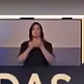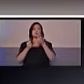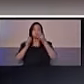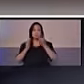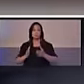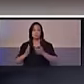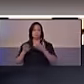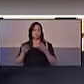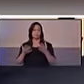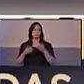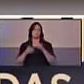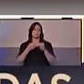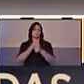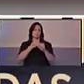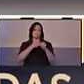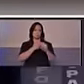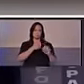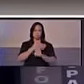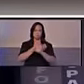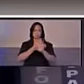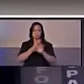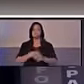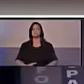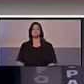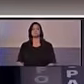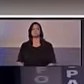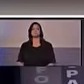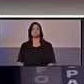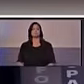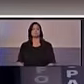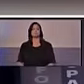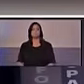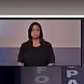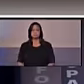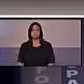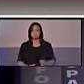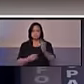de este gobierno. ¿No ha mejorado la seguridad ciudadana?